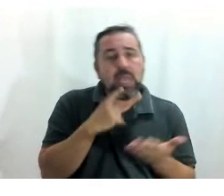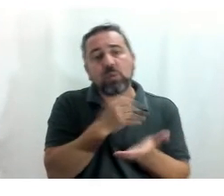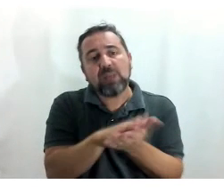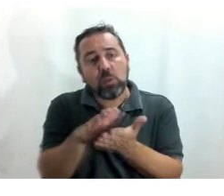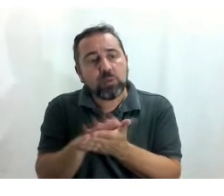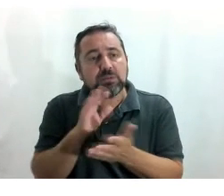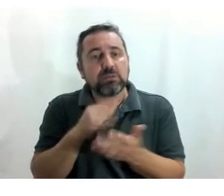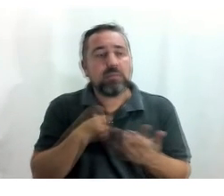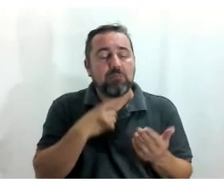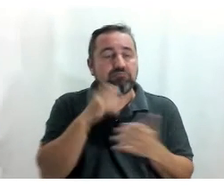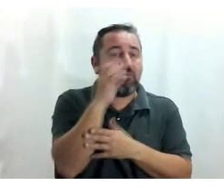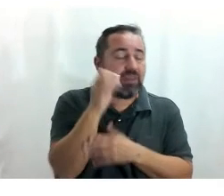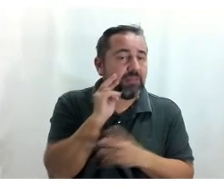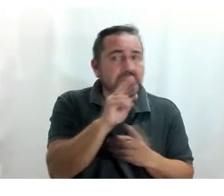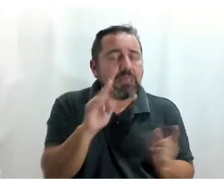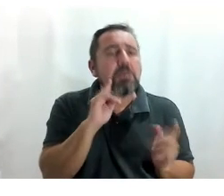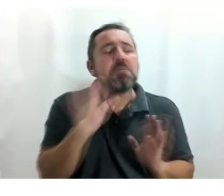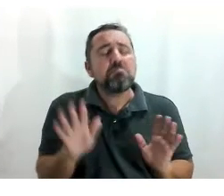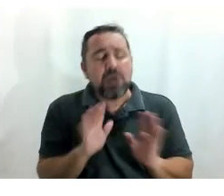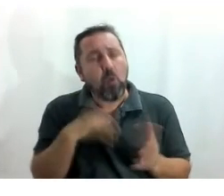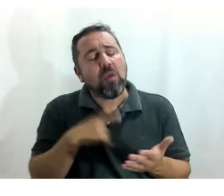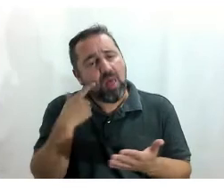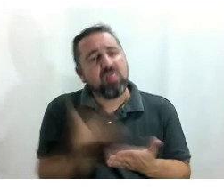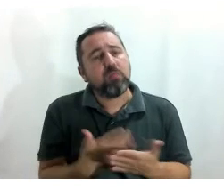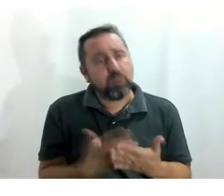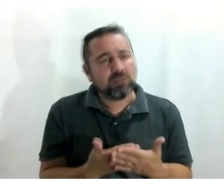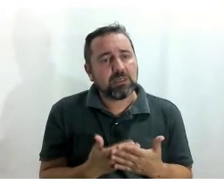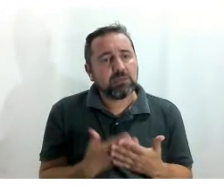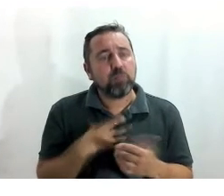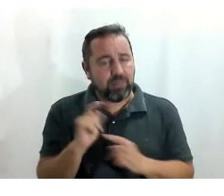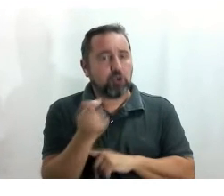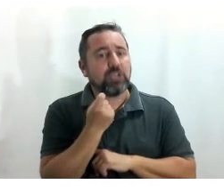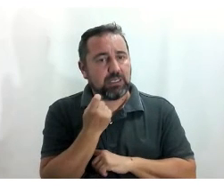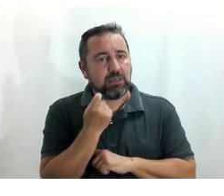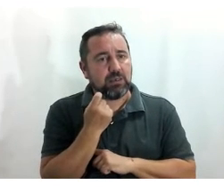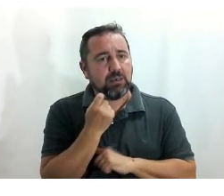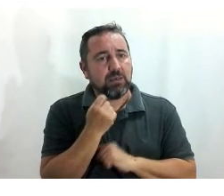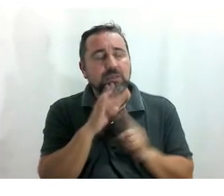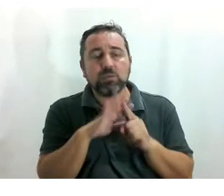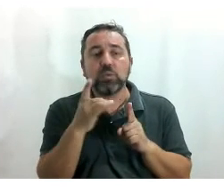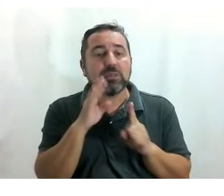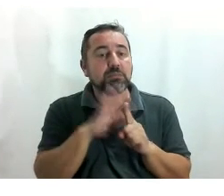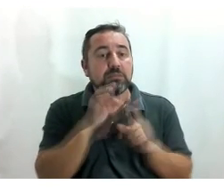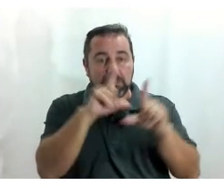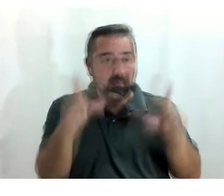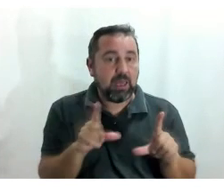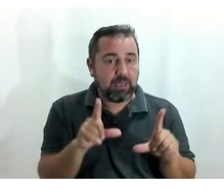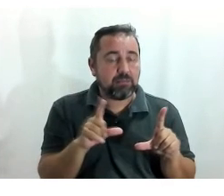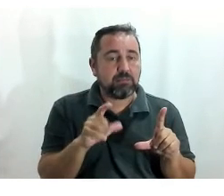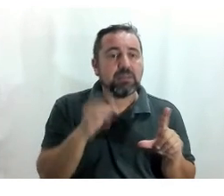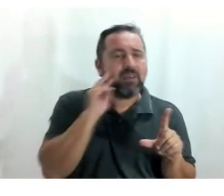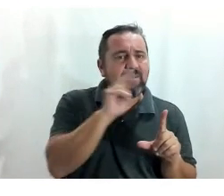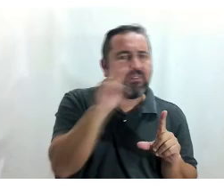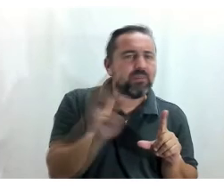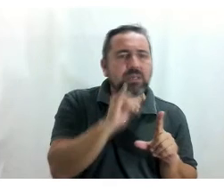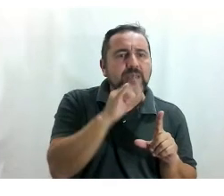varios papers que indican o que demuestran que se puede conseguir. Esto simplemente es una imagen de un paper en el que aparece que